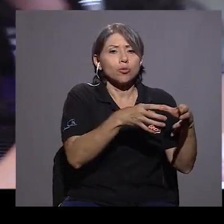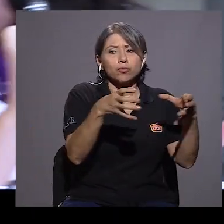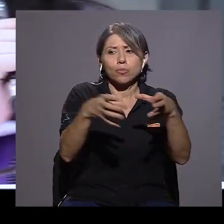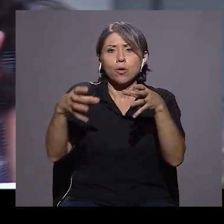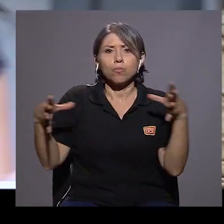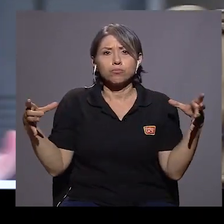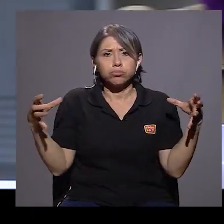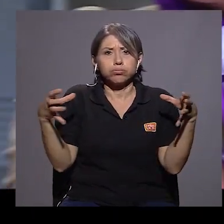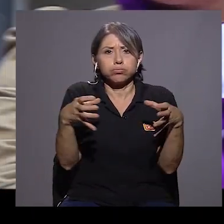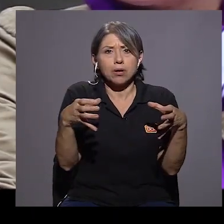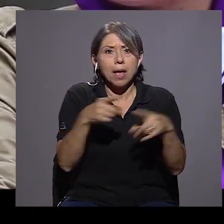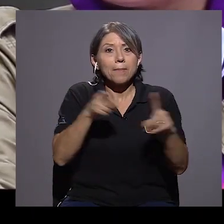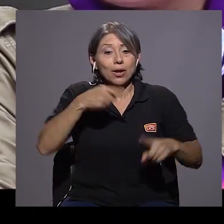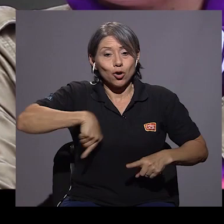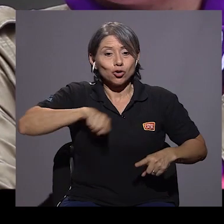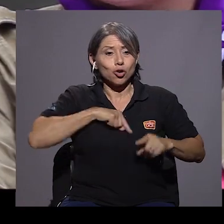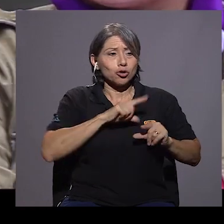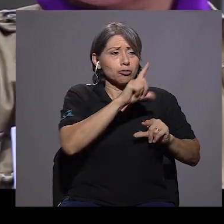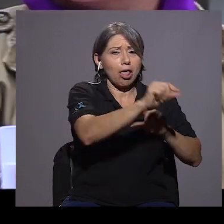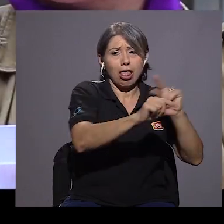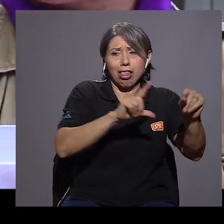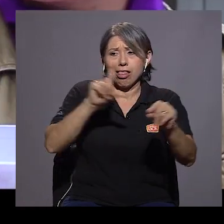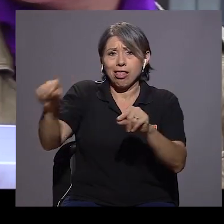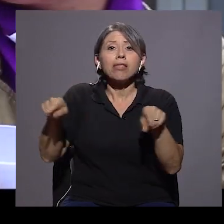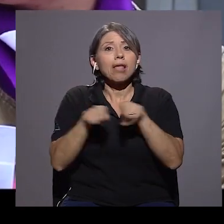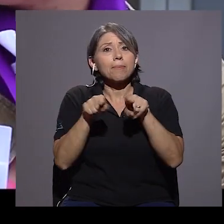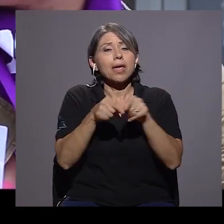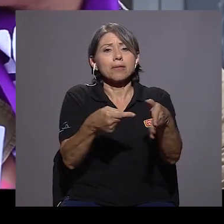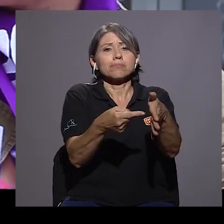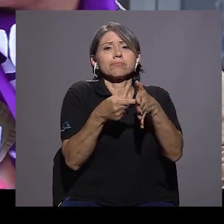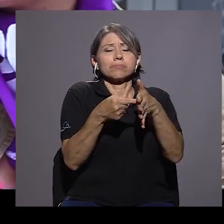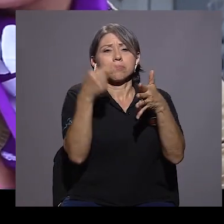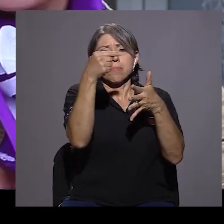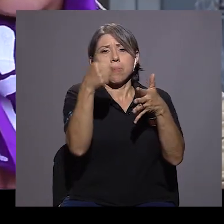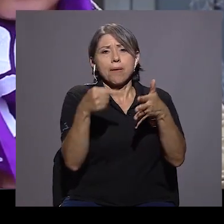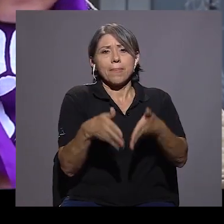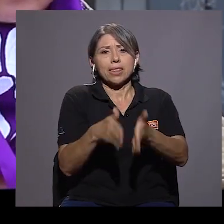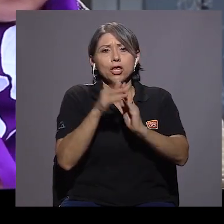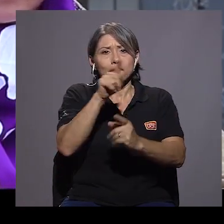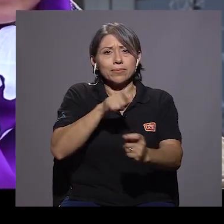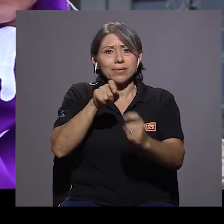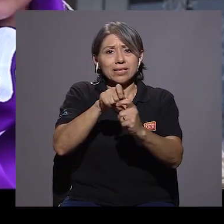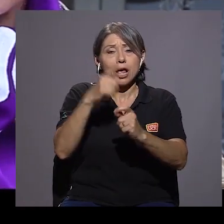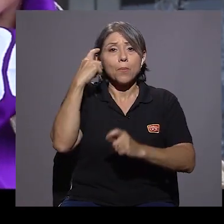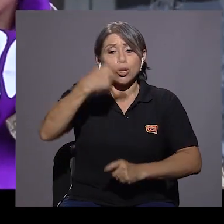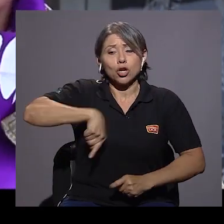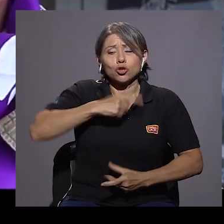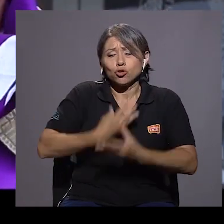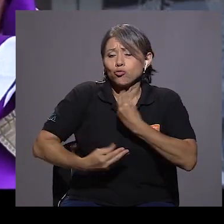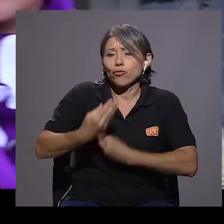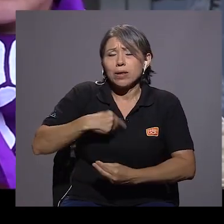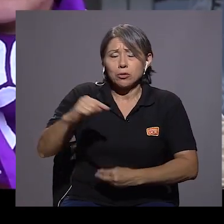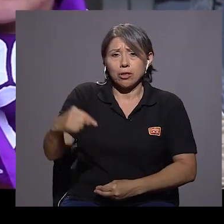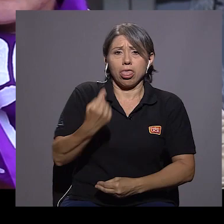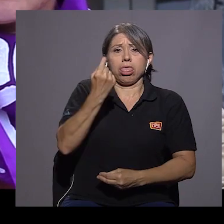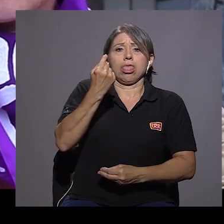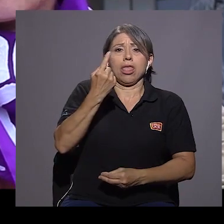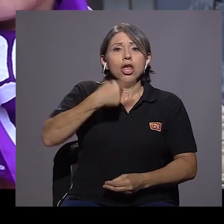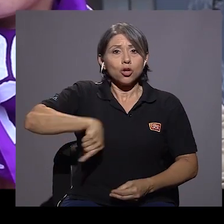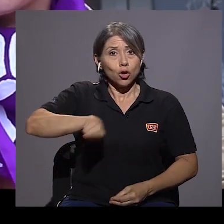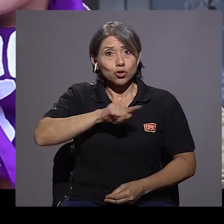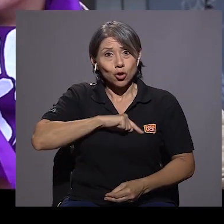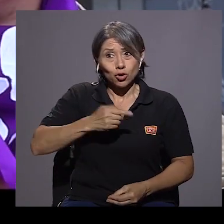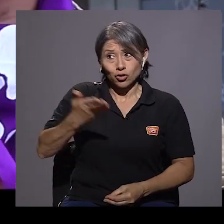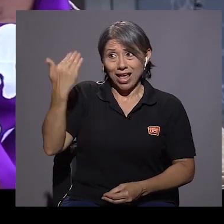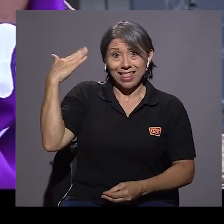Estamos articulados de manera general, pero como sedes y recintos también tenemos petitorias específicas porque sufrimos diferentes tipos de violencias, como lo